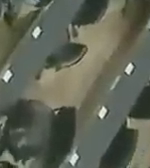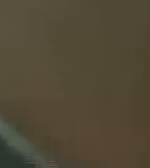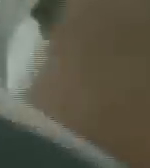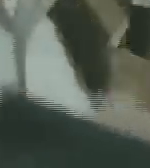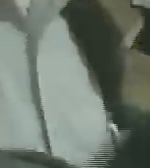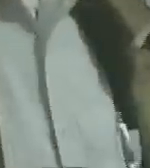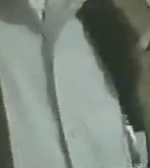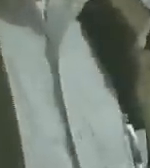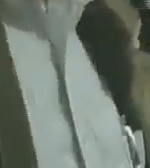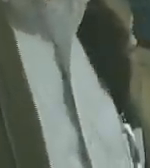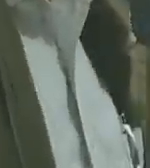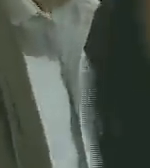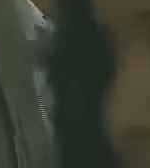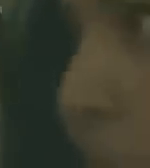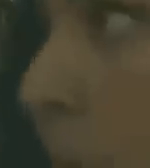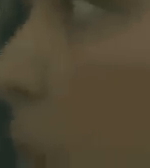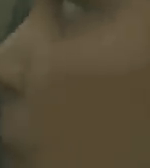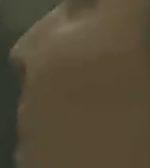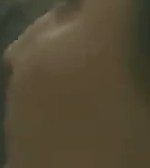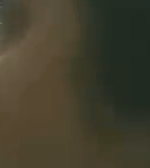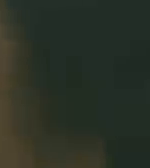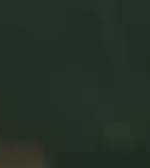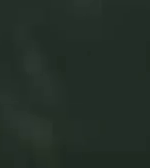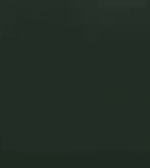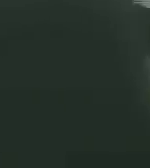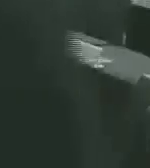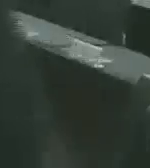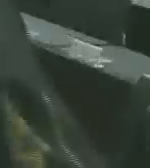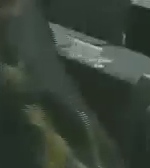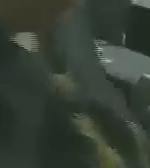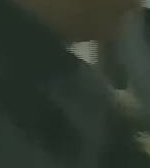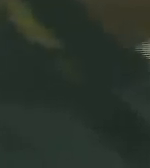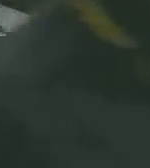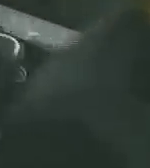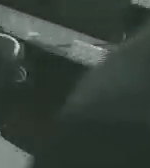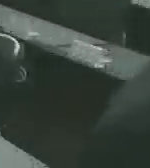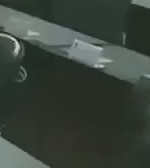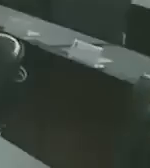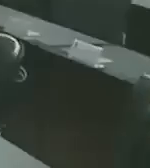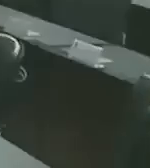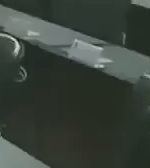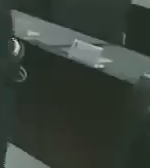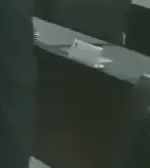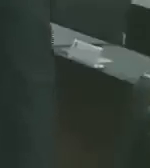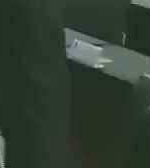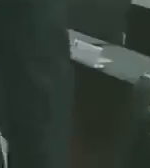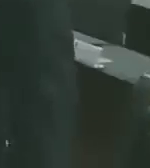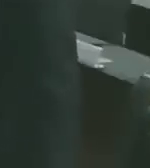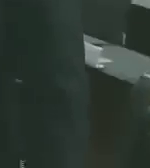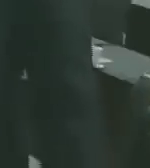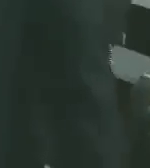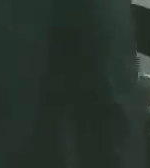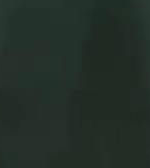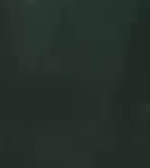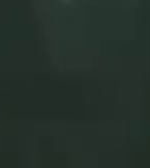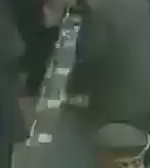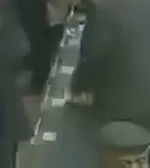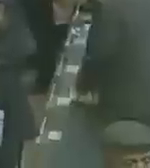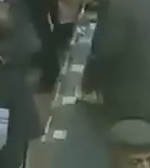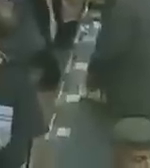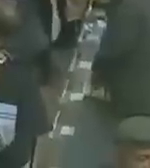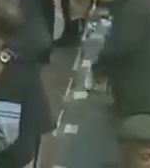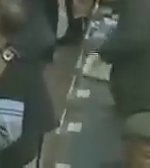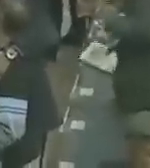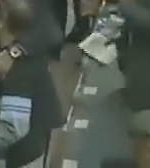Fabricio Ojeda, tomaron la palabra los diputados Rodolfo Crespo y el diputado Soto Rojas, siendo